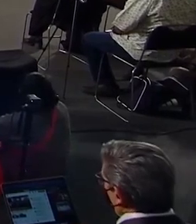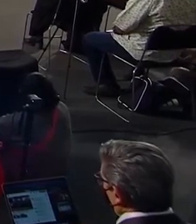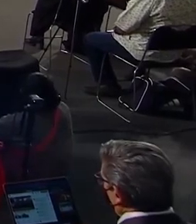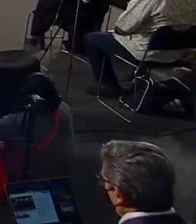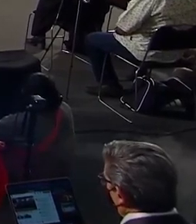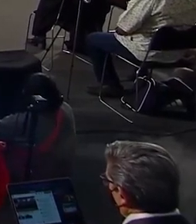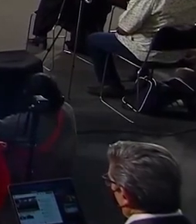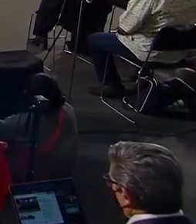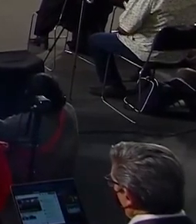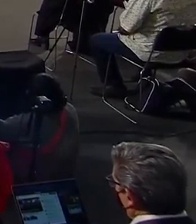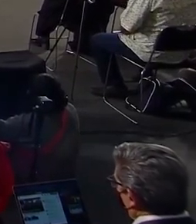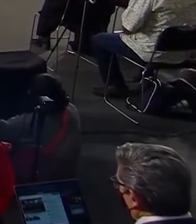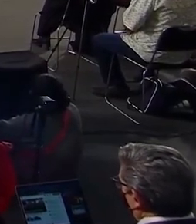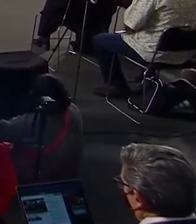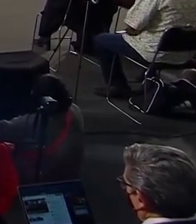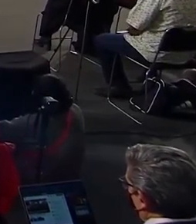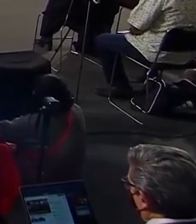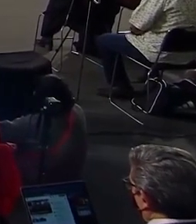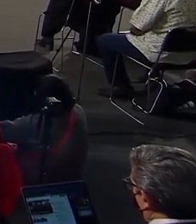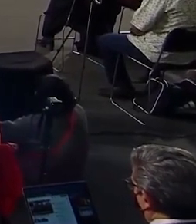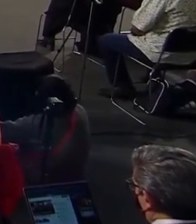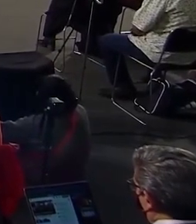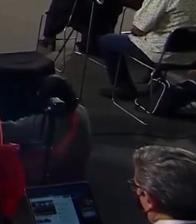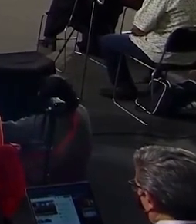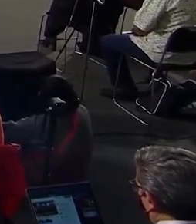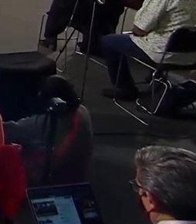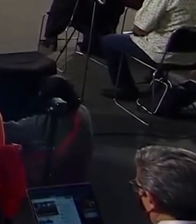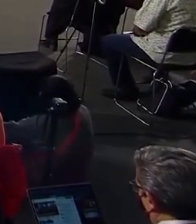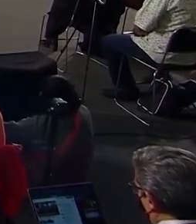una inspección de una autorización,